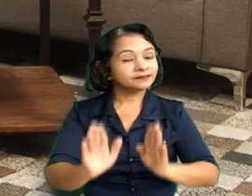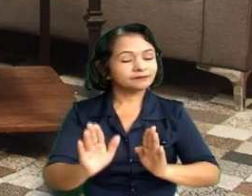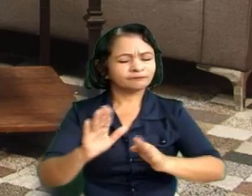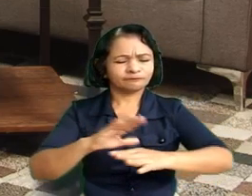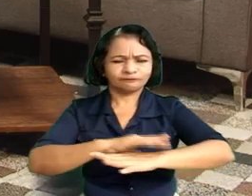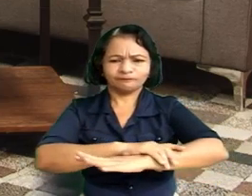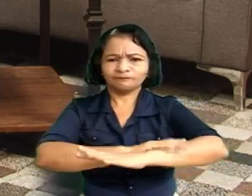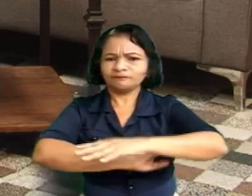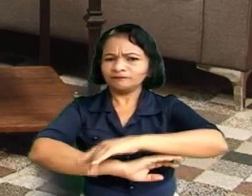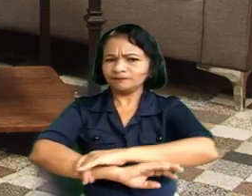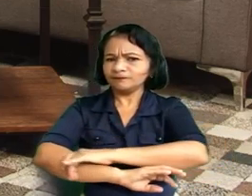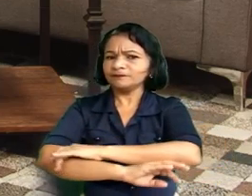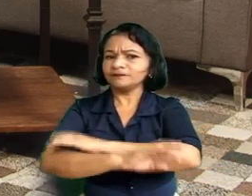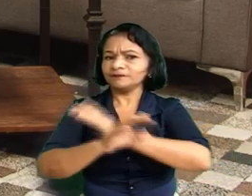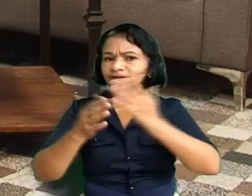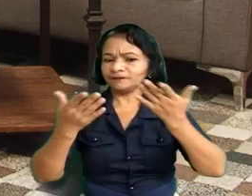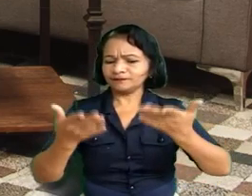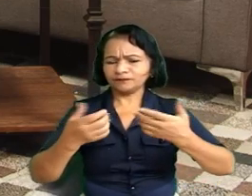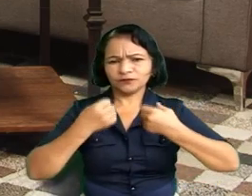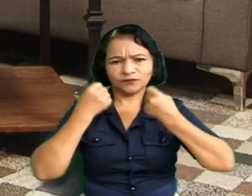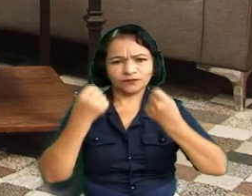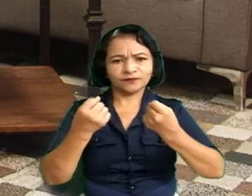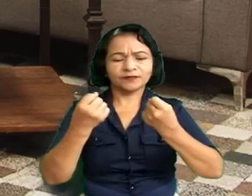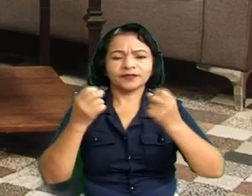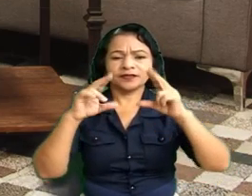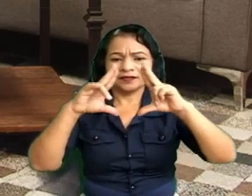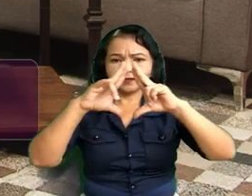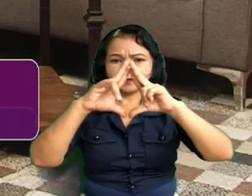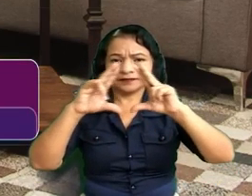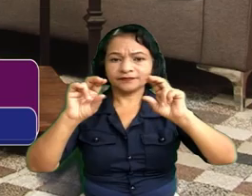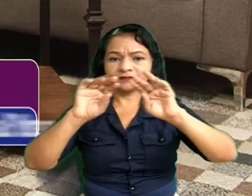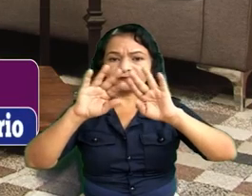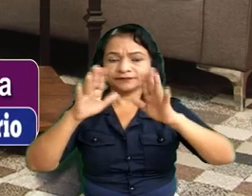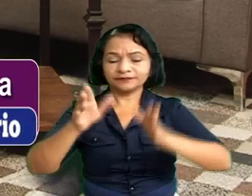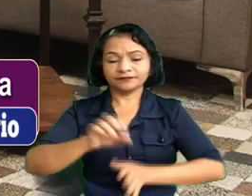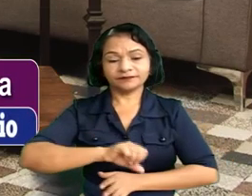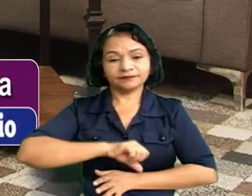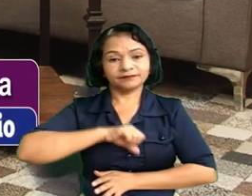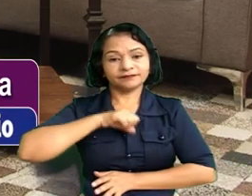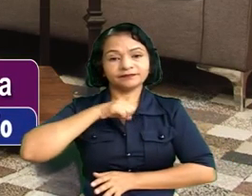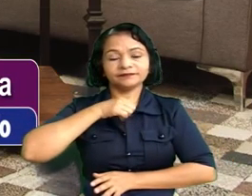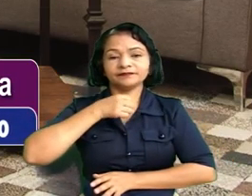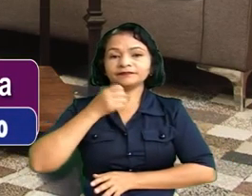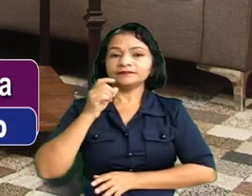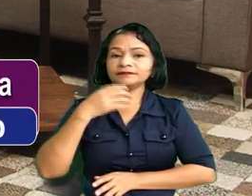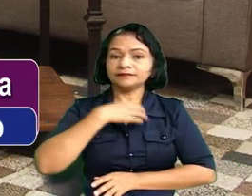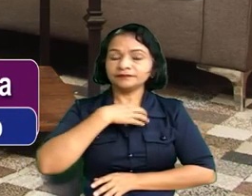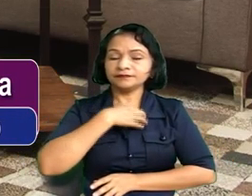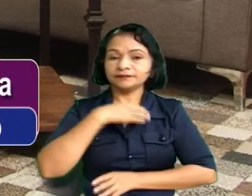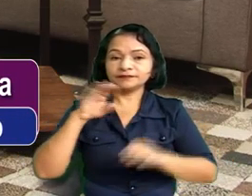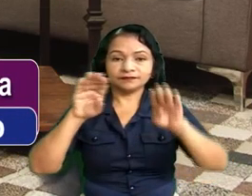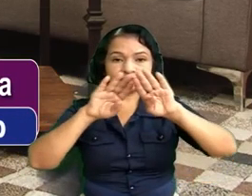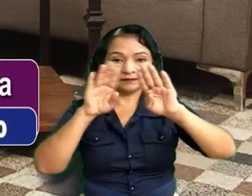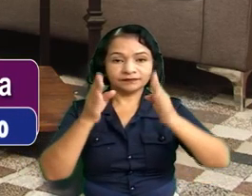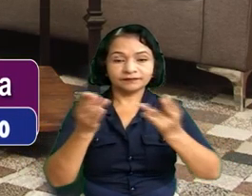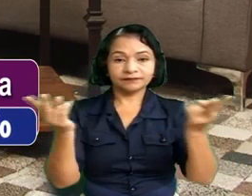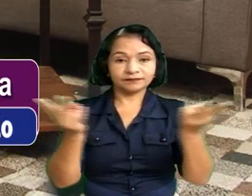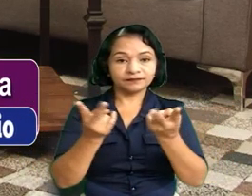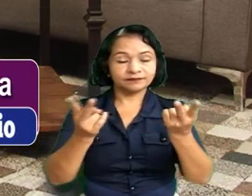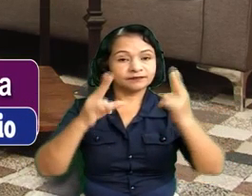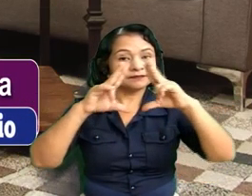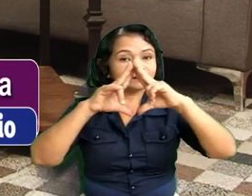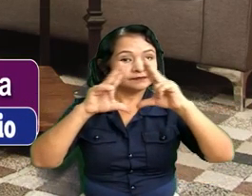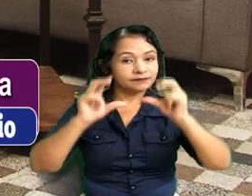coraje, una mujer nicaragüense que llena de orgullo a las mujeres nicaragüenses. Y sin duda alguna